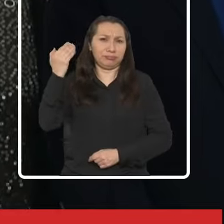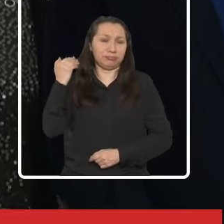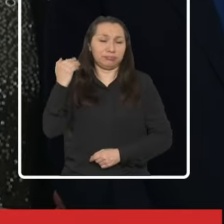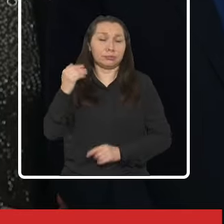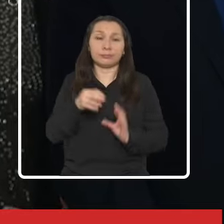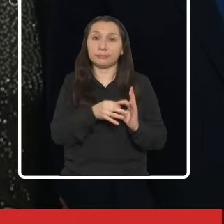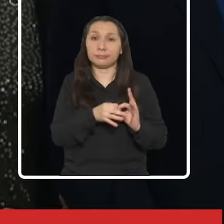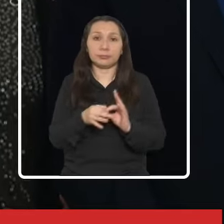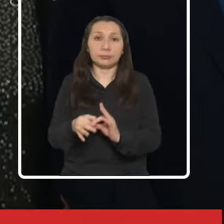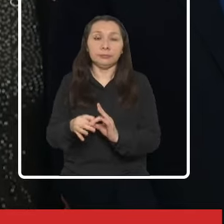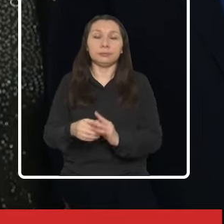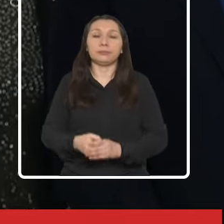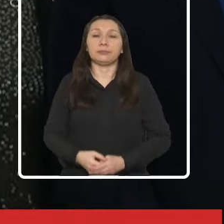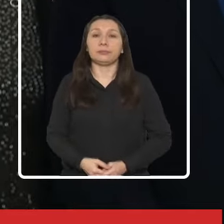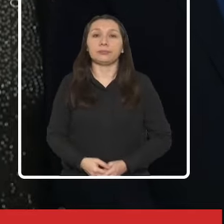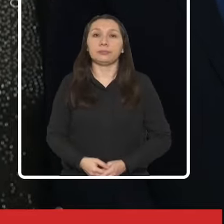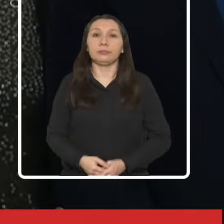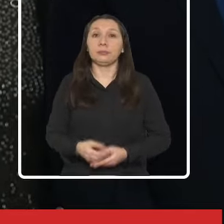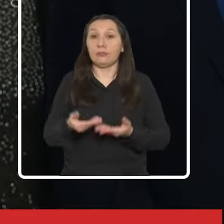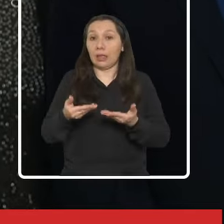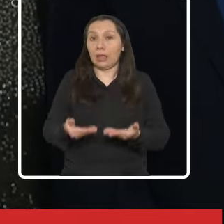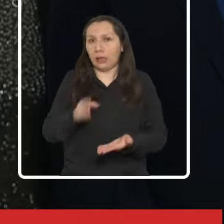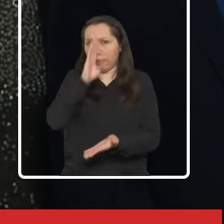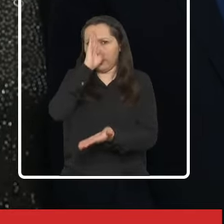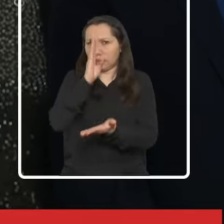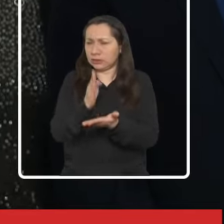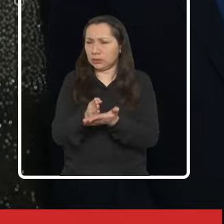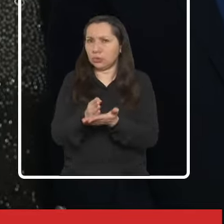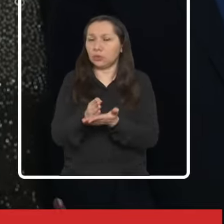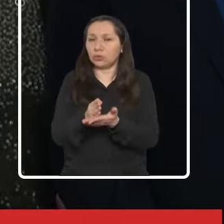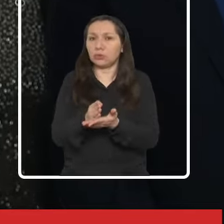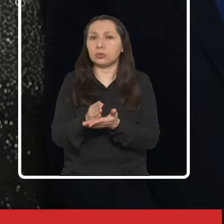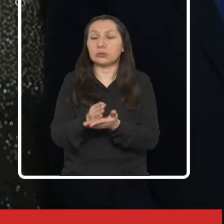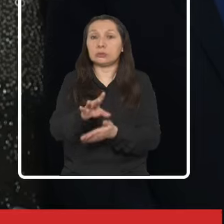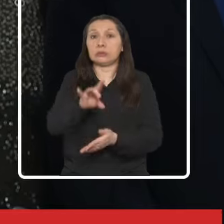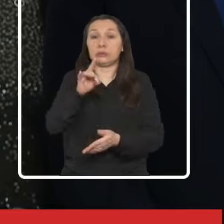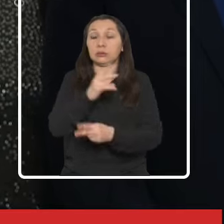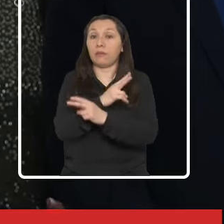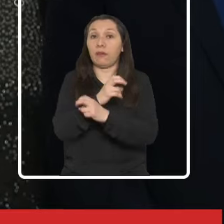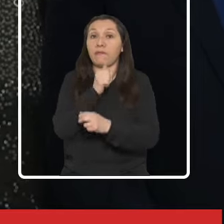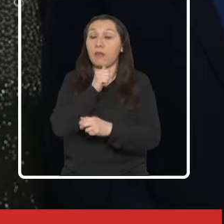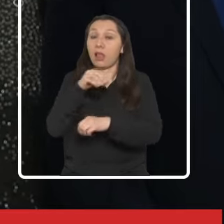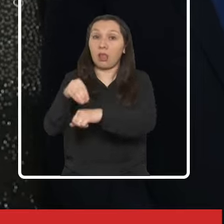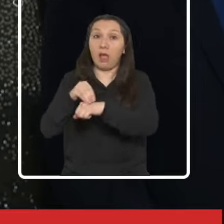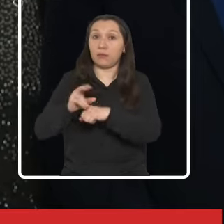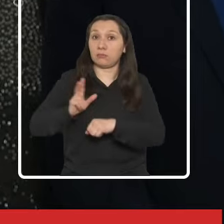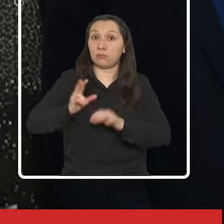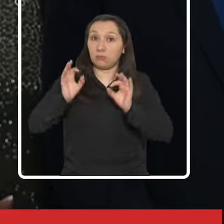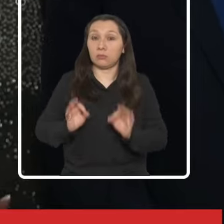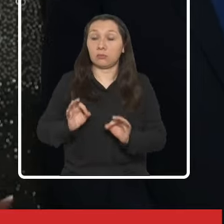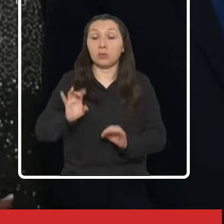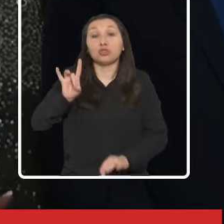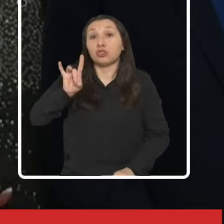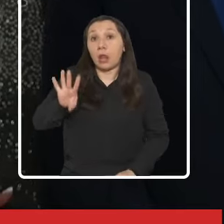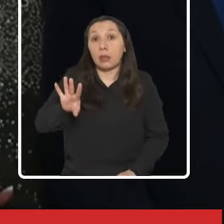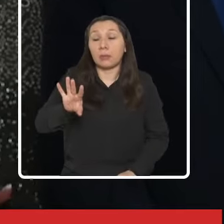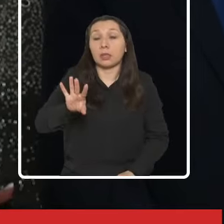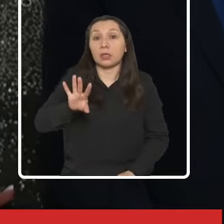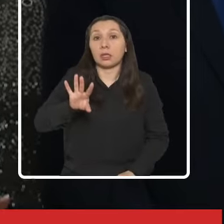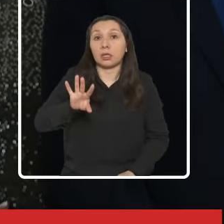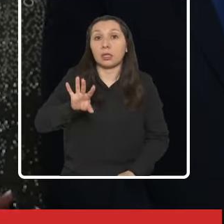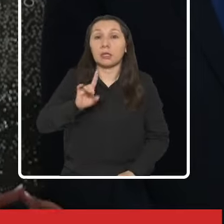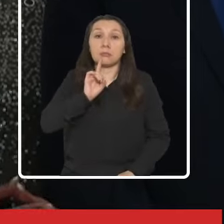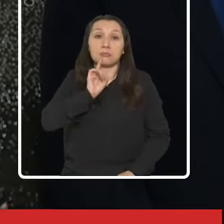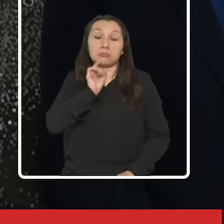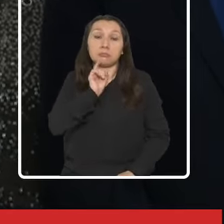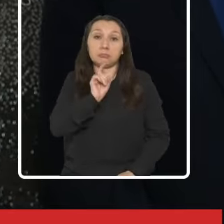Por lo tanto, acá la decisión unilateral que ha tomado Venezuela, que aún no ha sido notificada formalmente, pero que con las